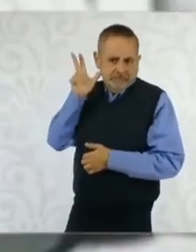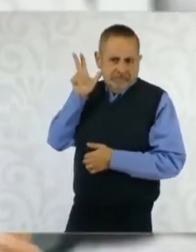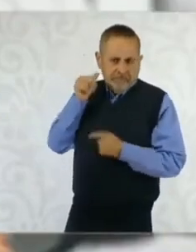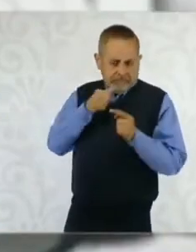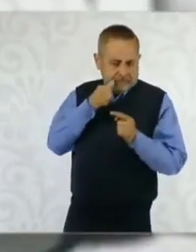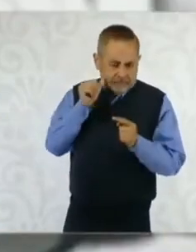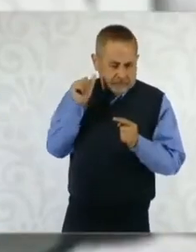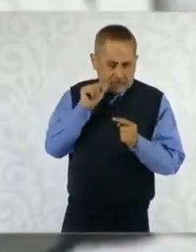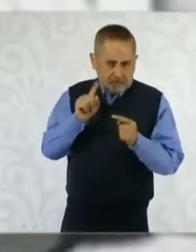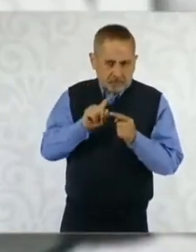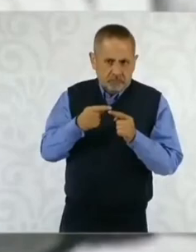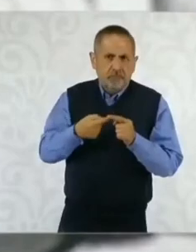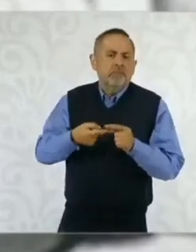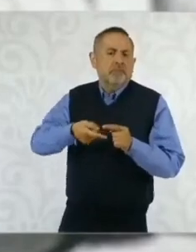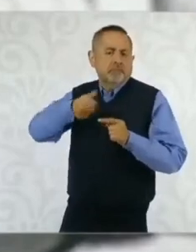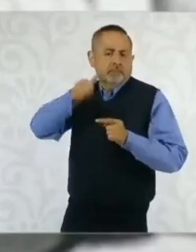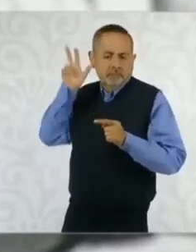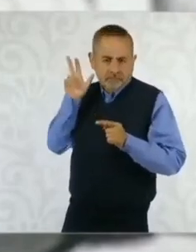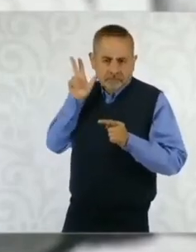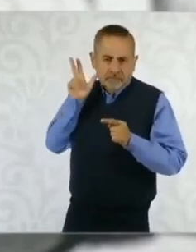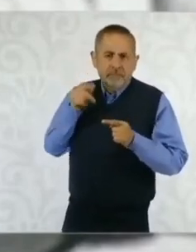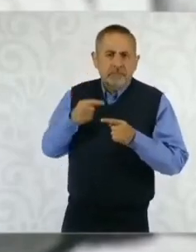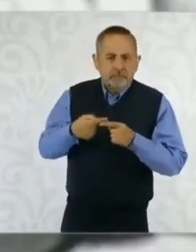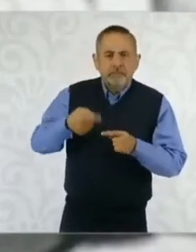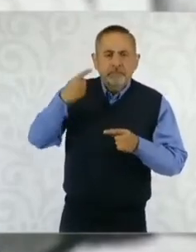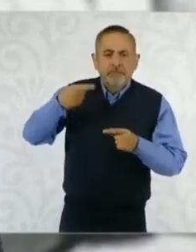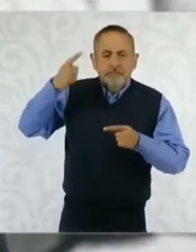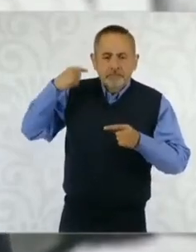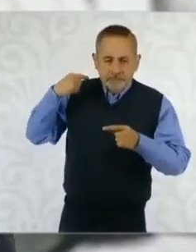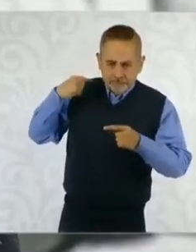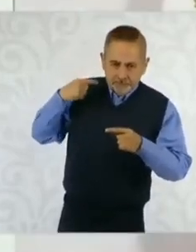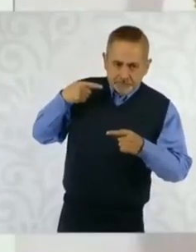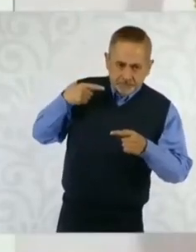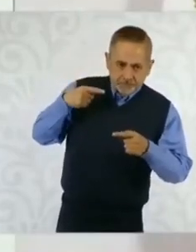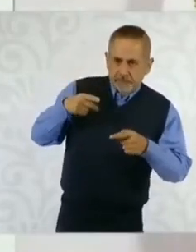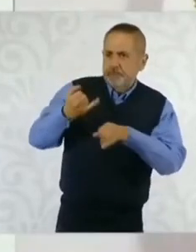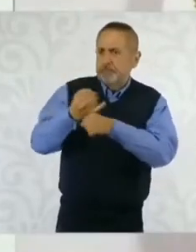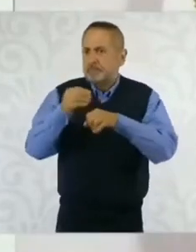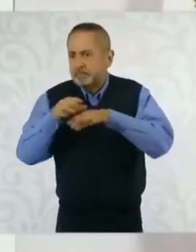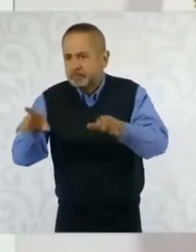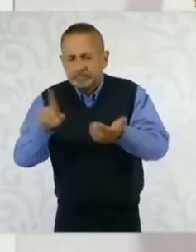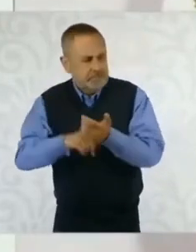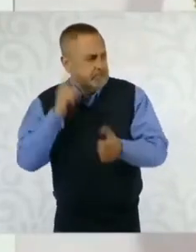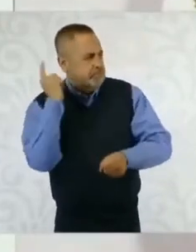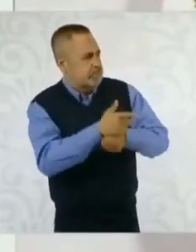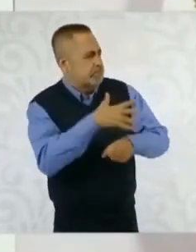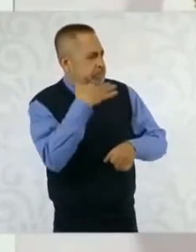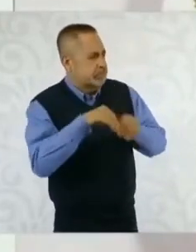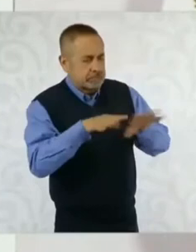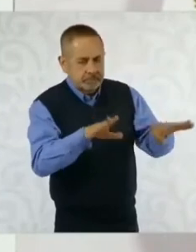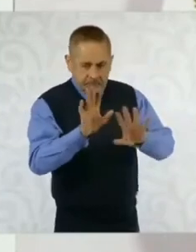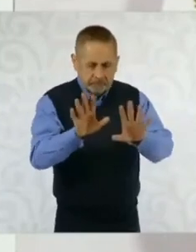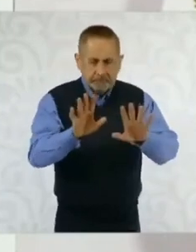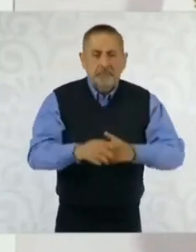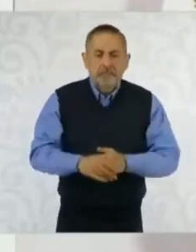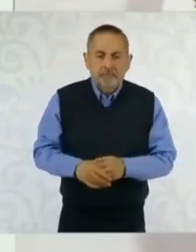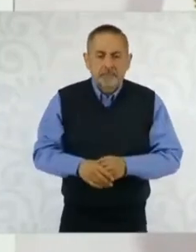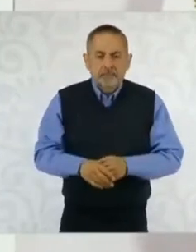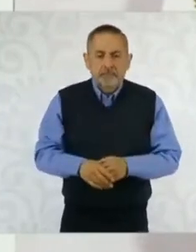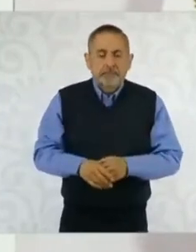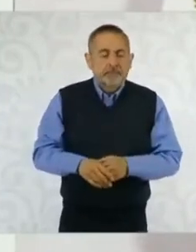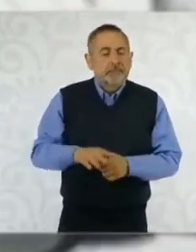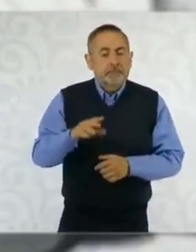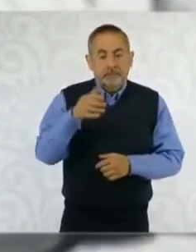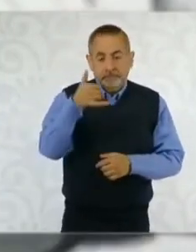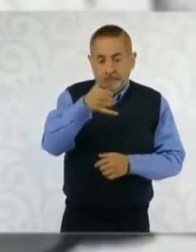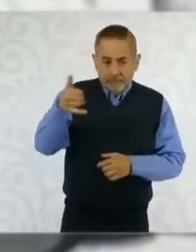ya cambió, porque como salió la información de la corrupción, pues entonces era